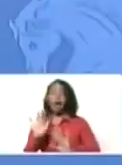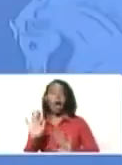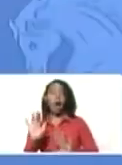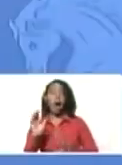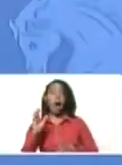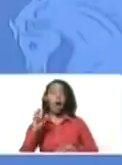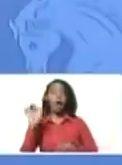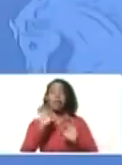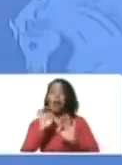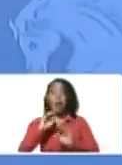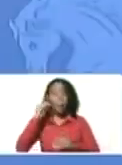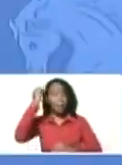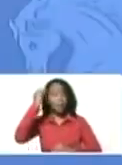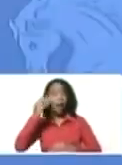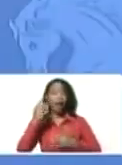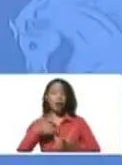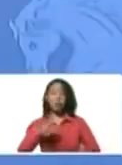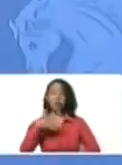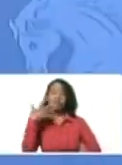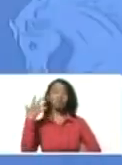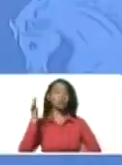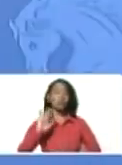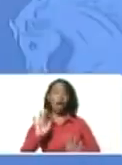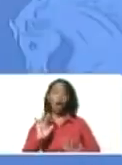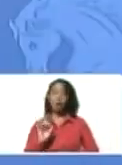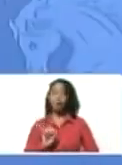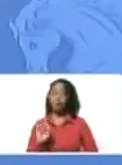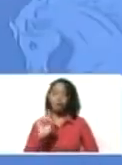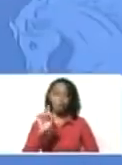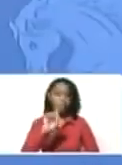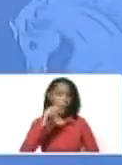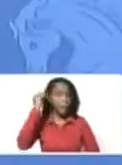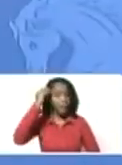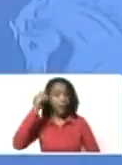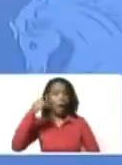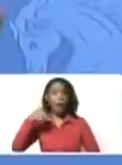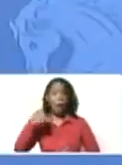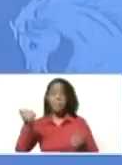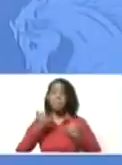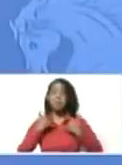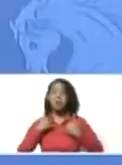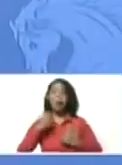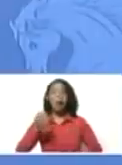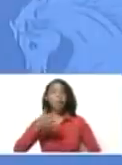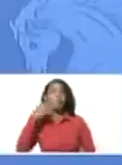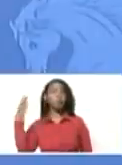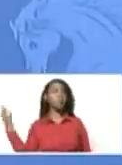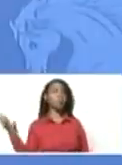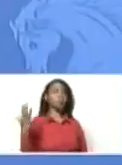Nadie cree aquí que se la está comiendo. Nadie aquí se autovanaglorie.